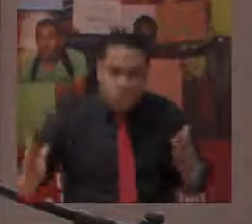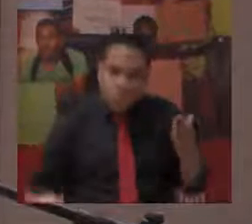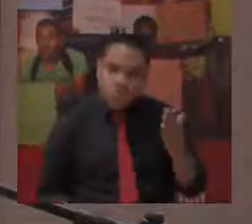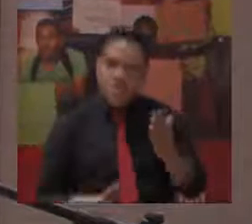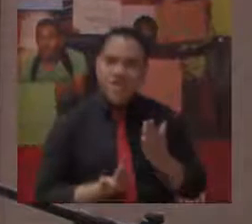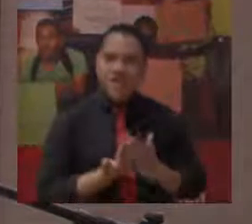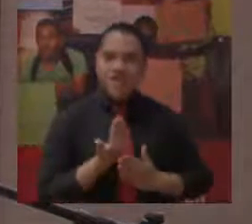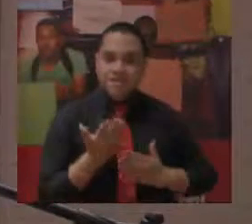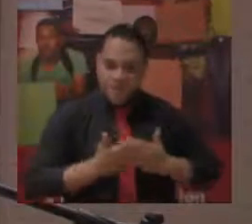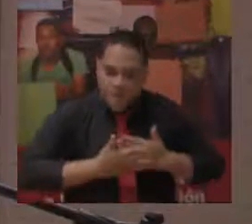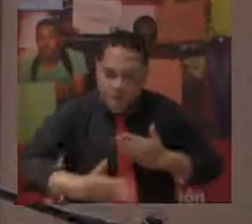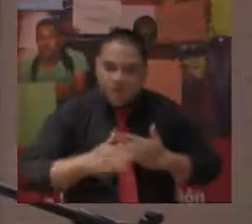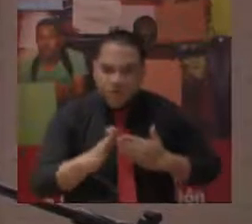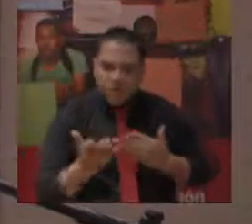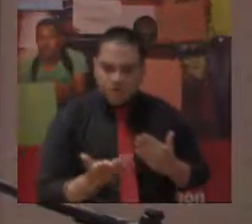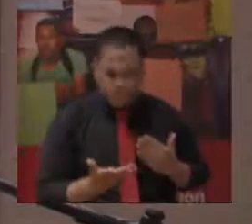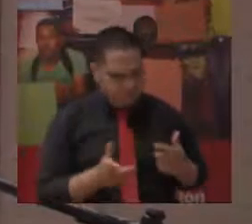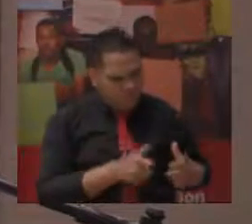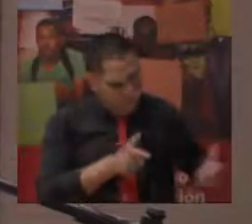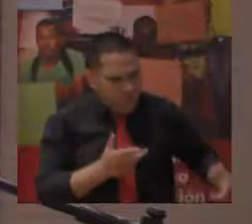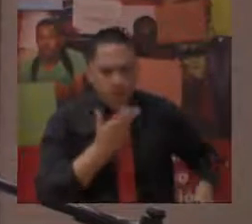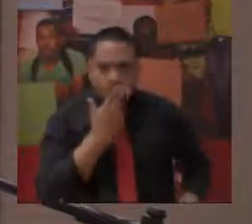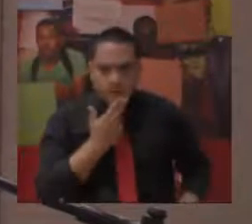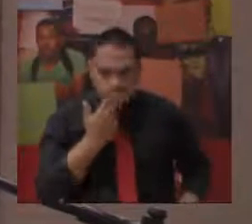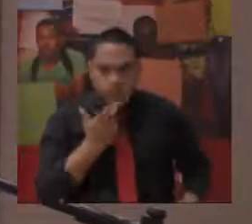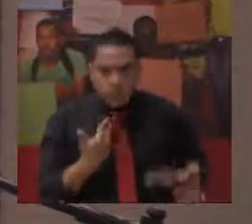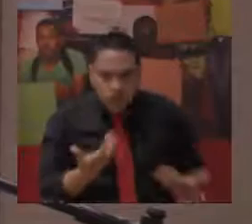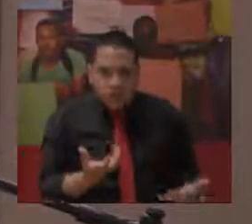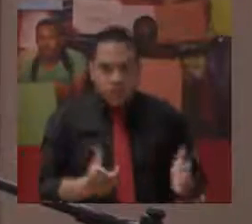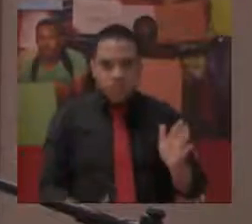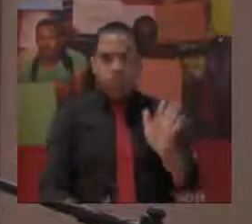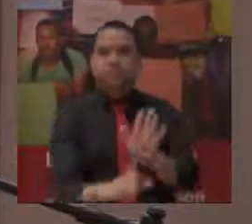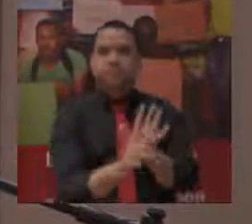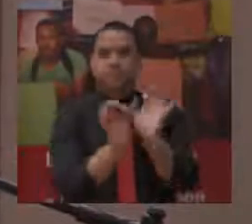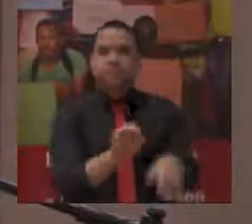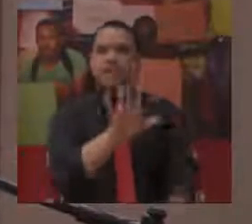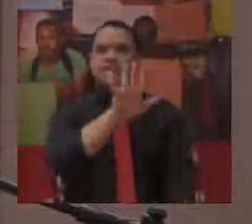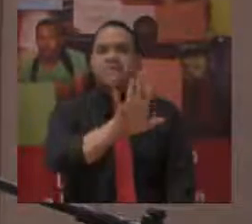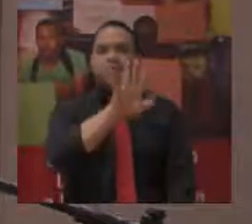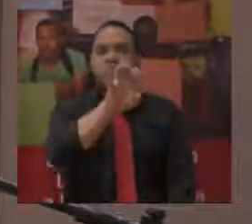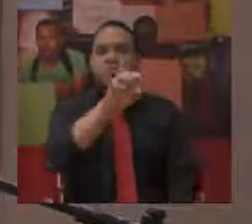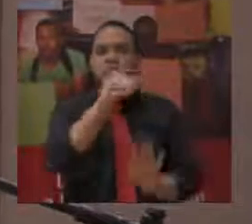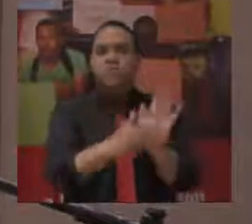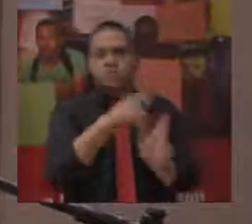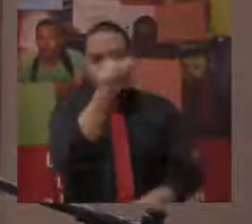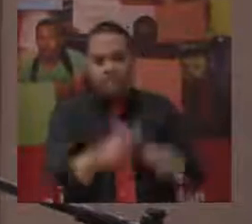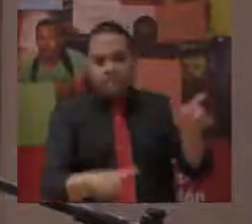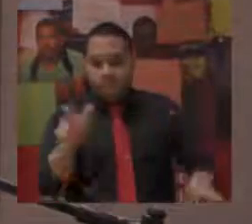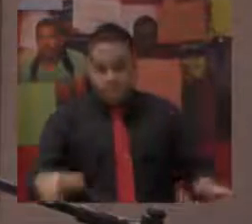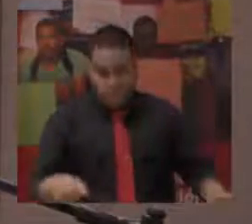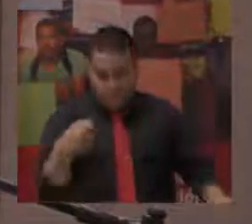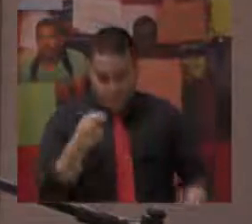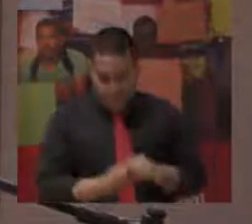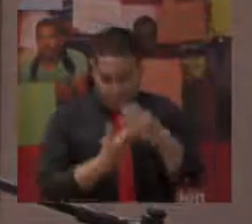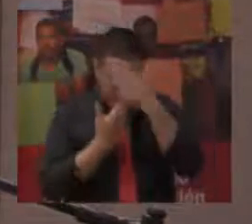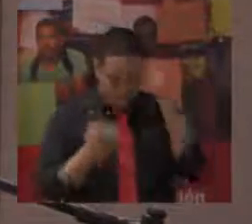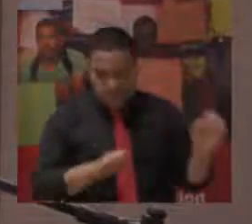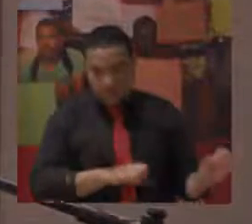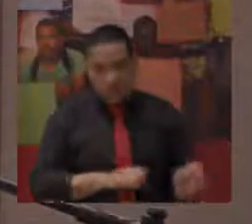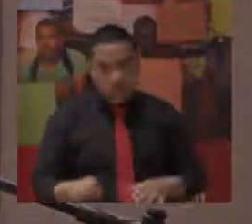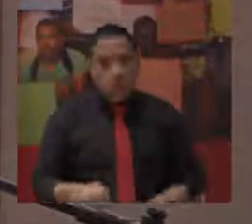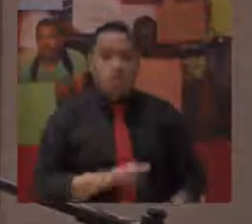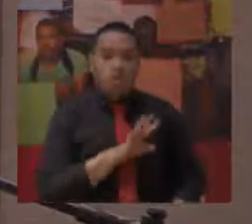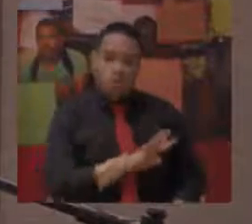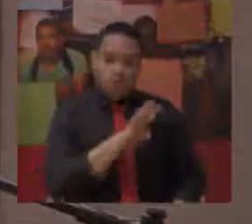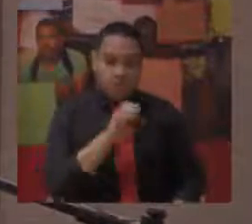forma mayoritaria con la legalidad. De las 59 mil personas que se desmovilizaron, 49 mil ingresaron